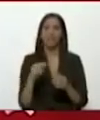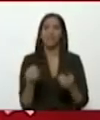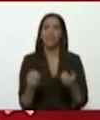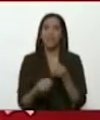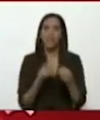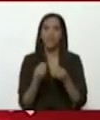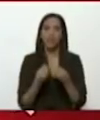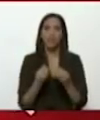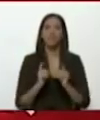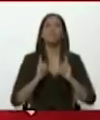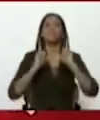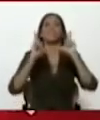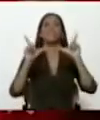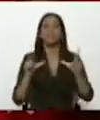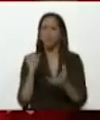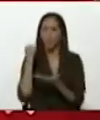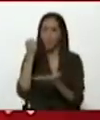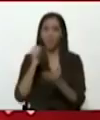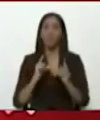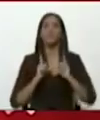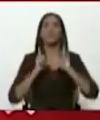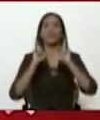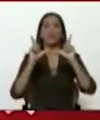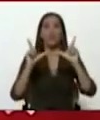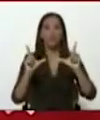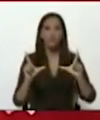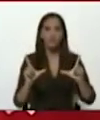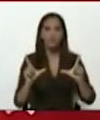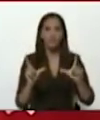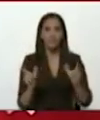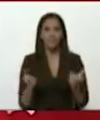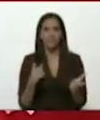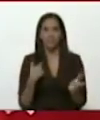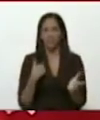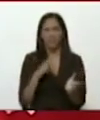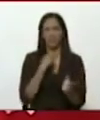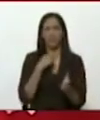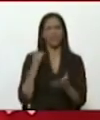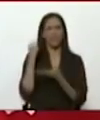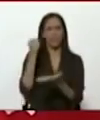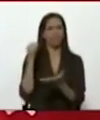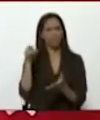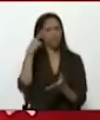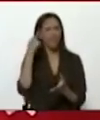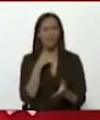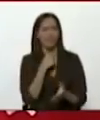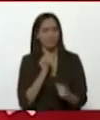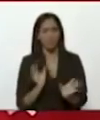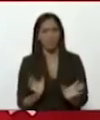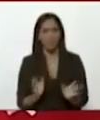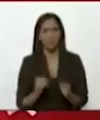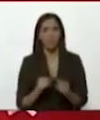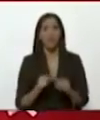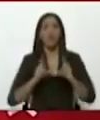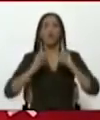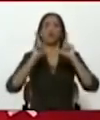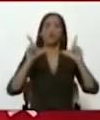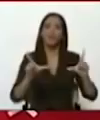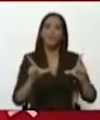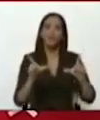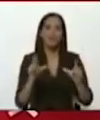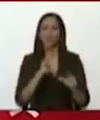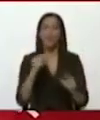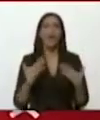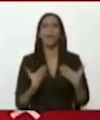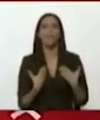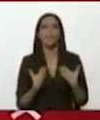no un premio, un reconocimiento. Sí, porque si no, no va. Yo soy antipremio. Ustedes saben que yo soy antipremio. Es un reconocimiento que no es a mí. No, a mí